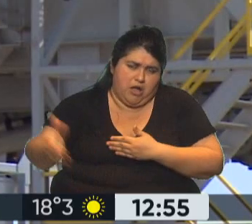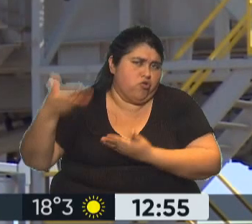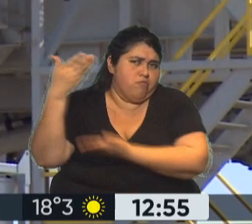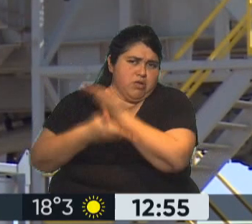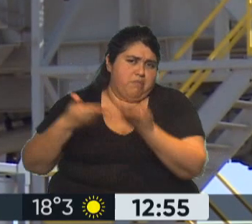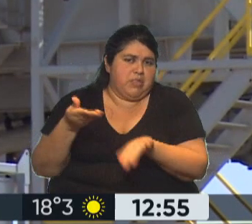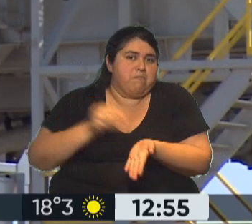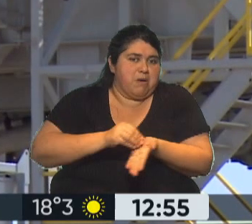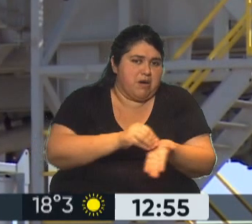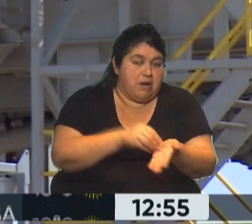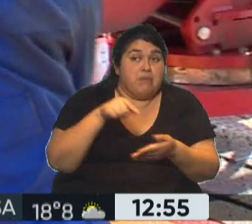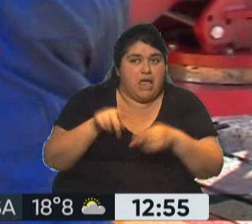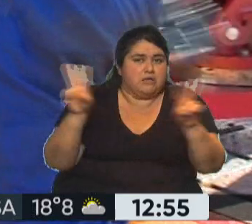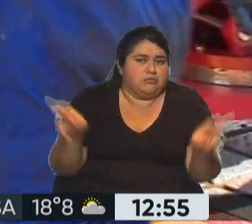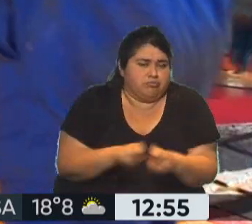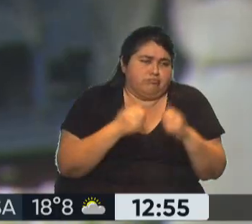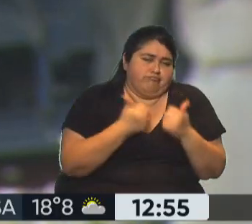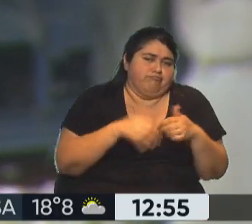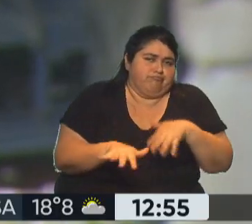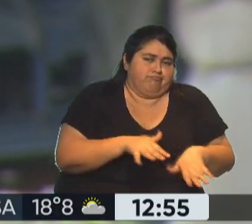noticia imprescindible y la verdad que es una excelente novedad